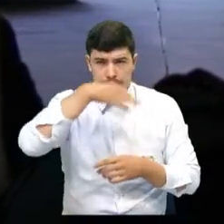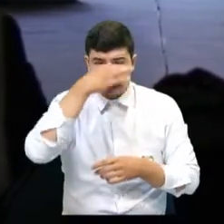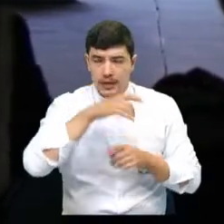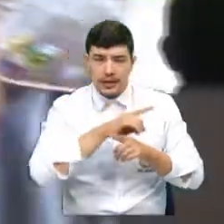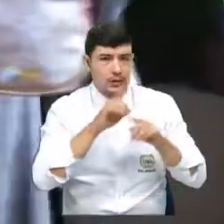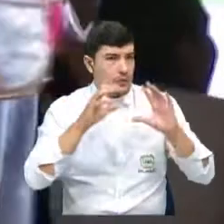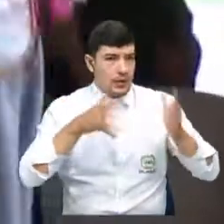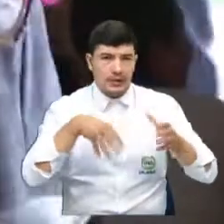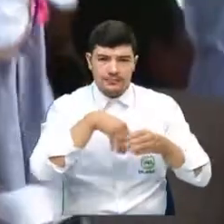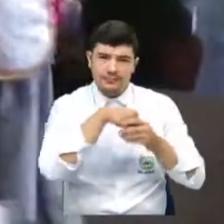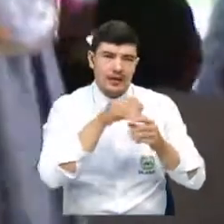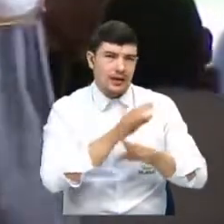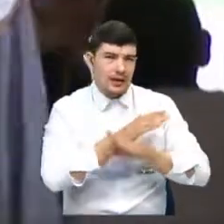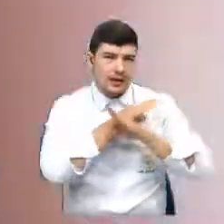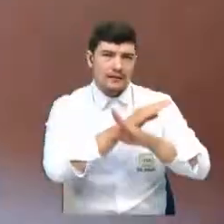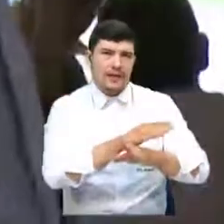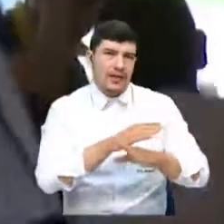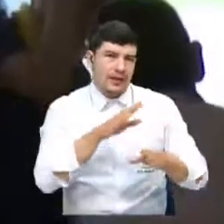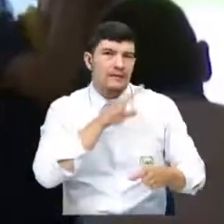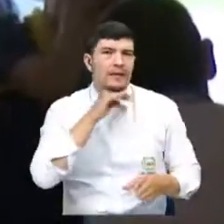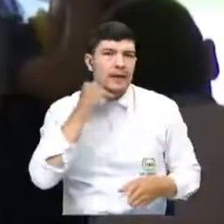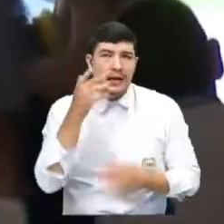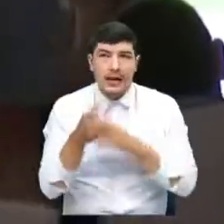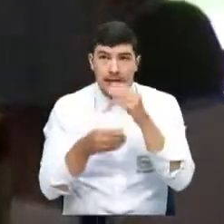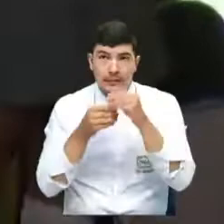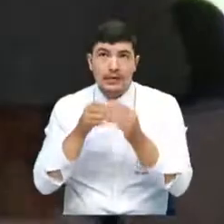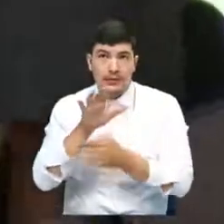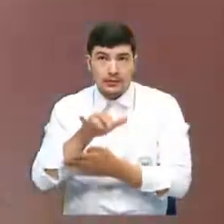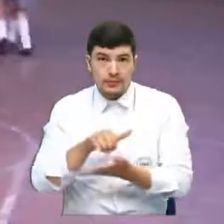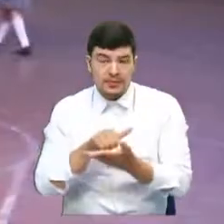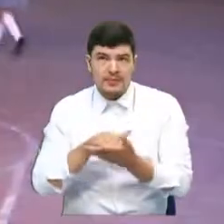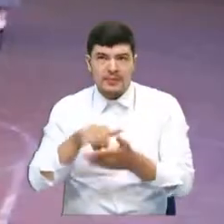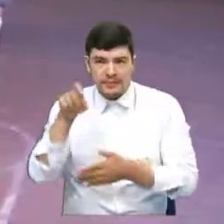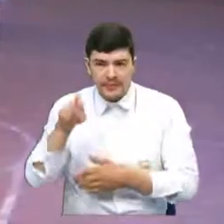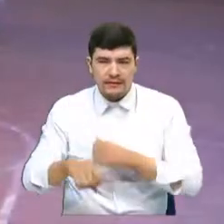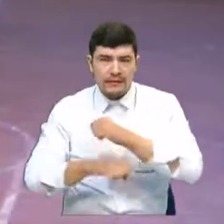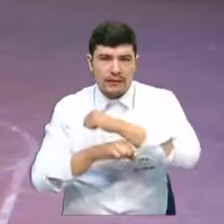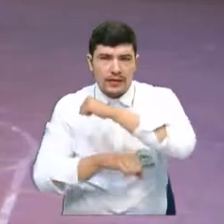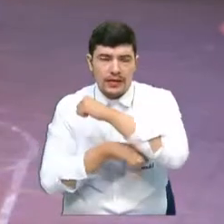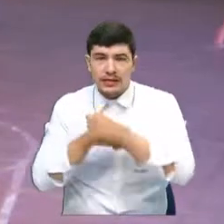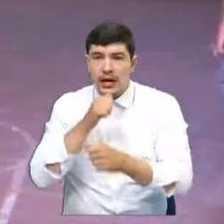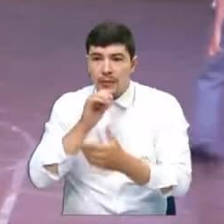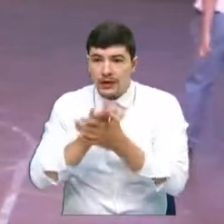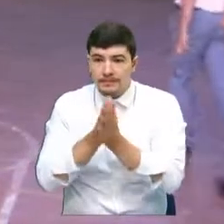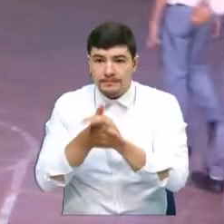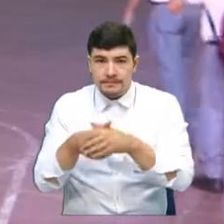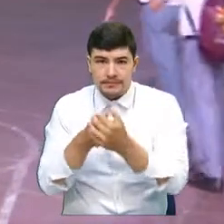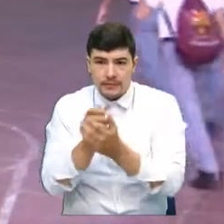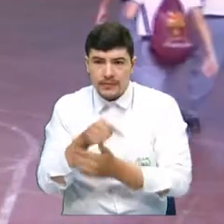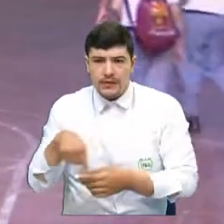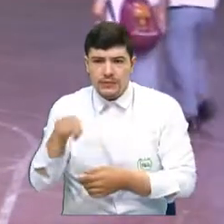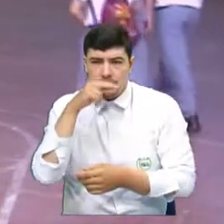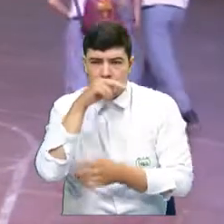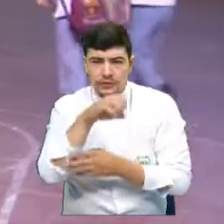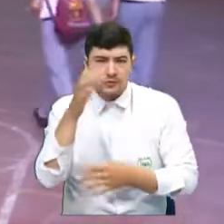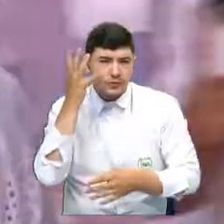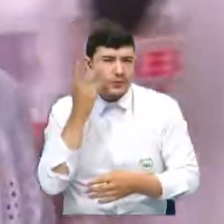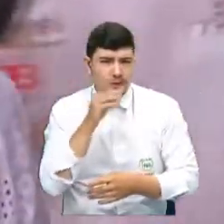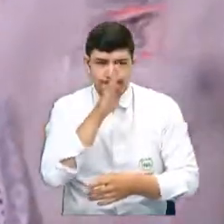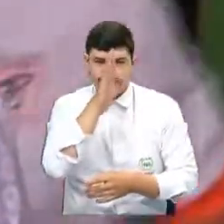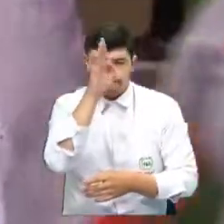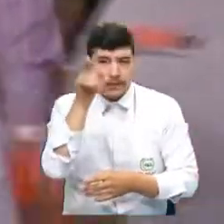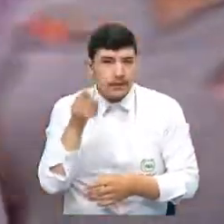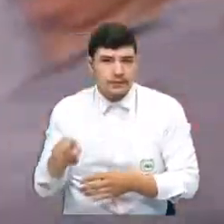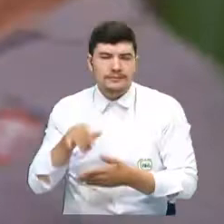clases para evitar mayor afectación de igual manera se debe fortalecer el lavado de manos son algunas de las indicaciones que desde la